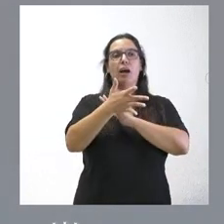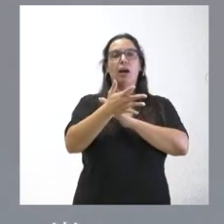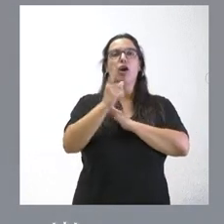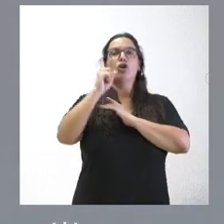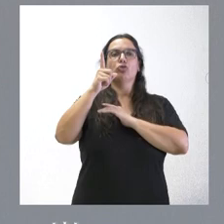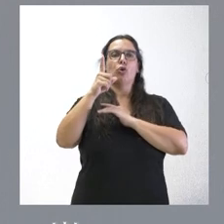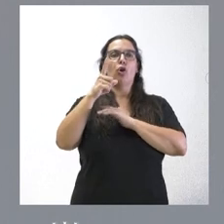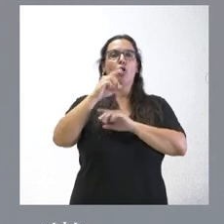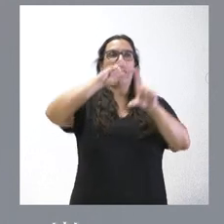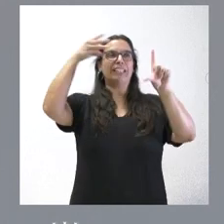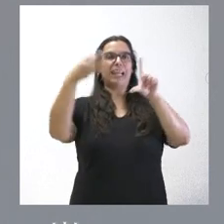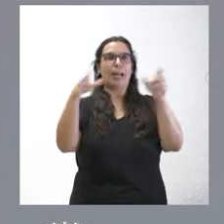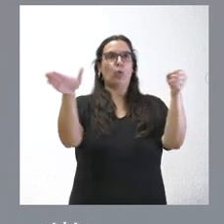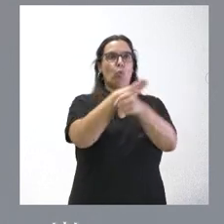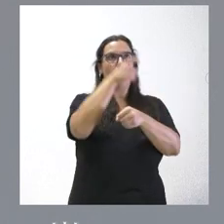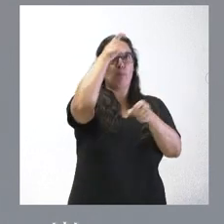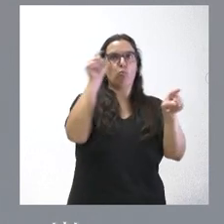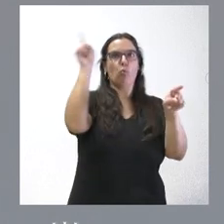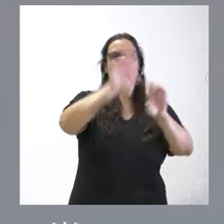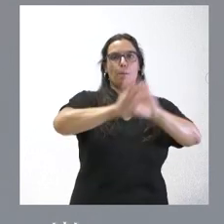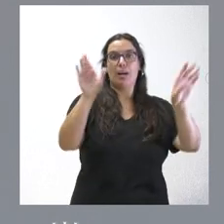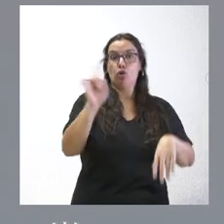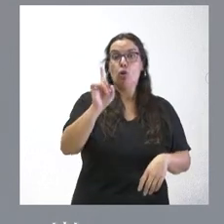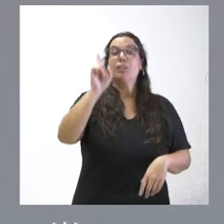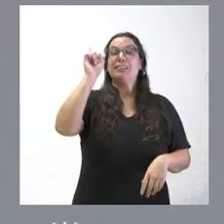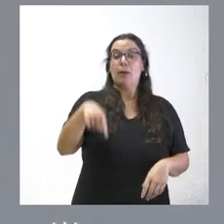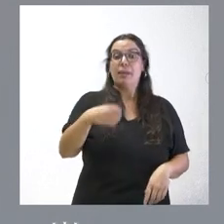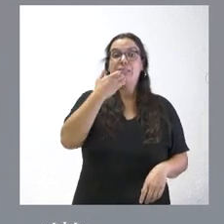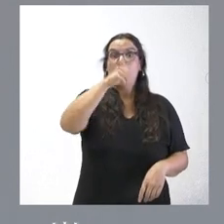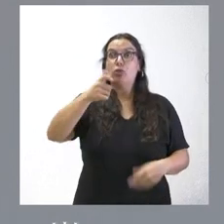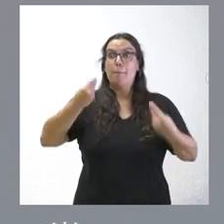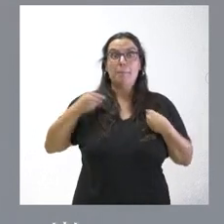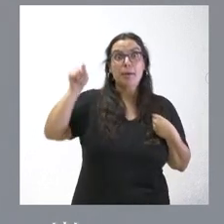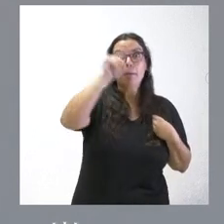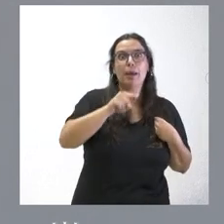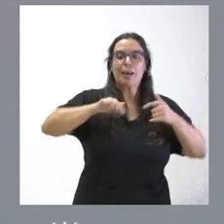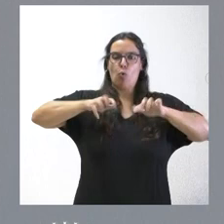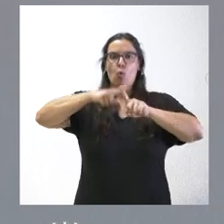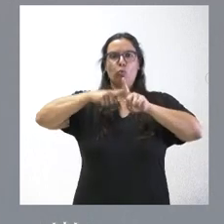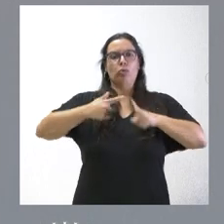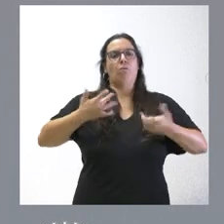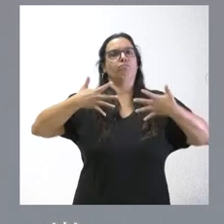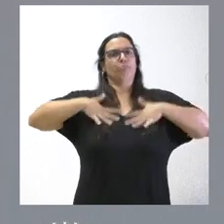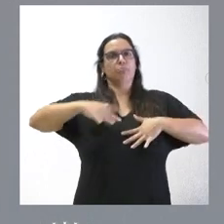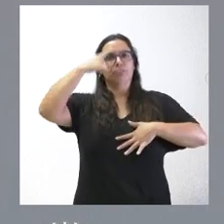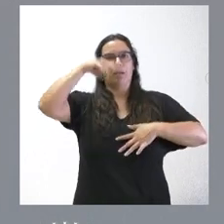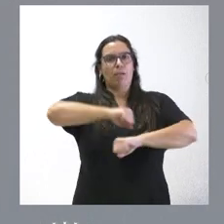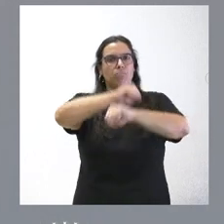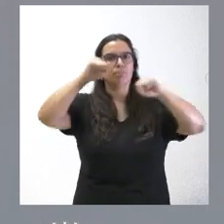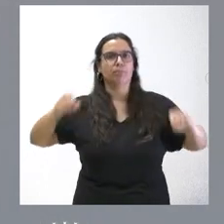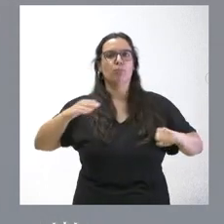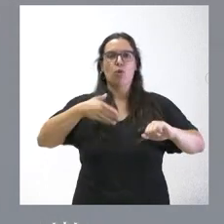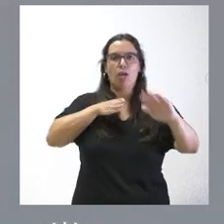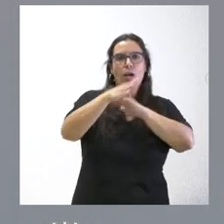al mundo rural sino que las personas que Residen en el mundo rural adquieran suficientes competencias digitales que les permitan